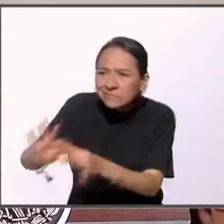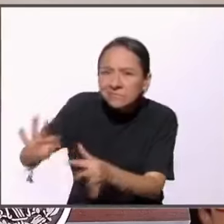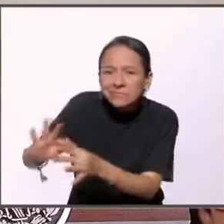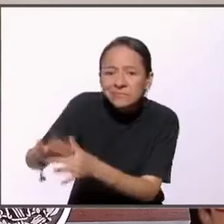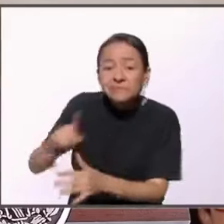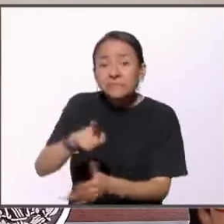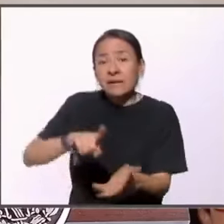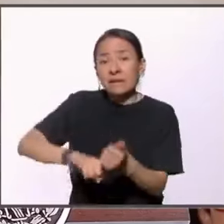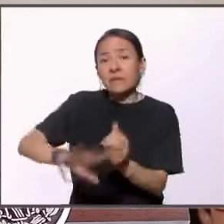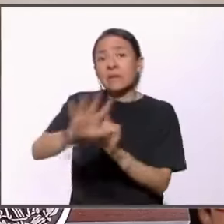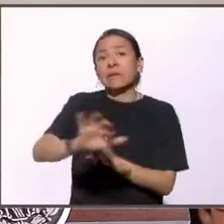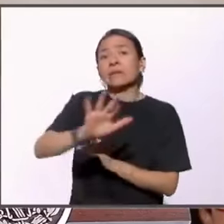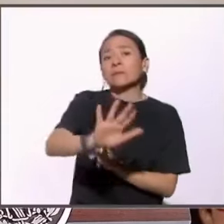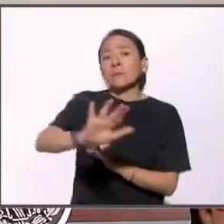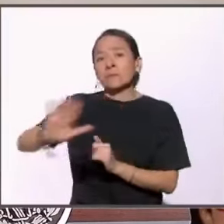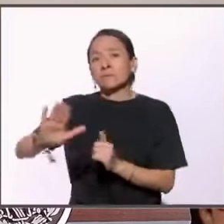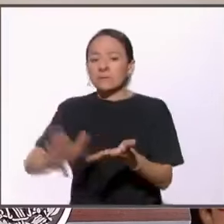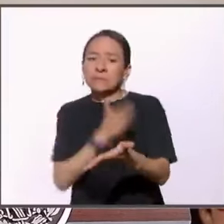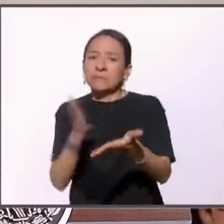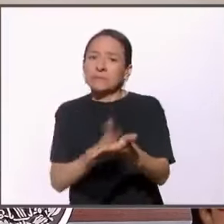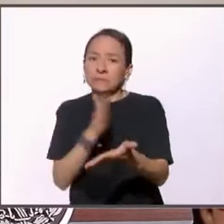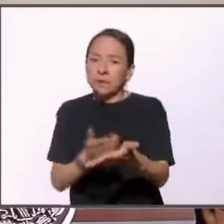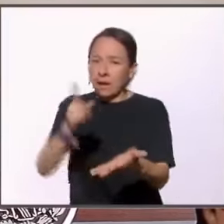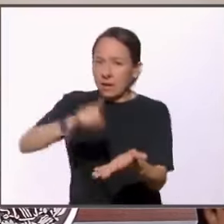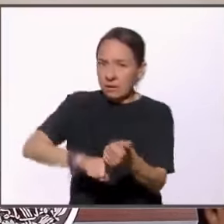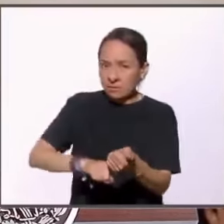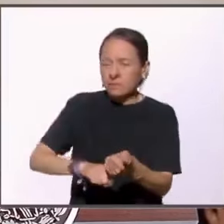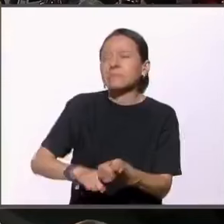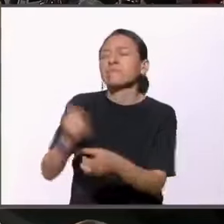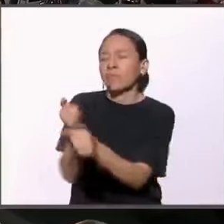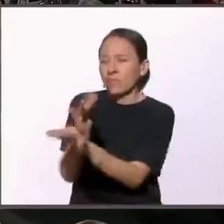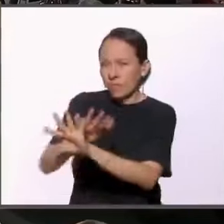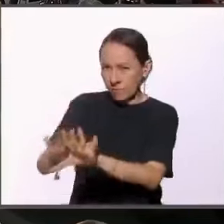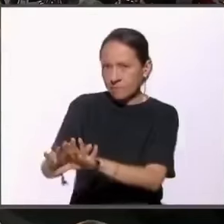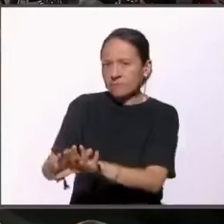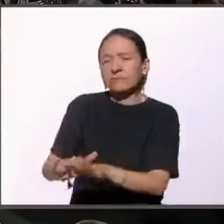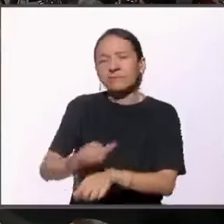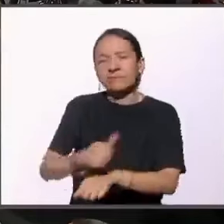555 páginas. Con información de Gabriela Jiménez y Armando Gama, 11 Noticias.